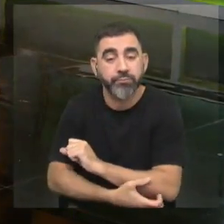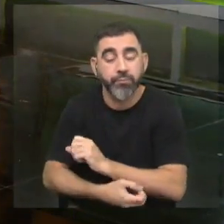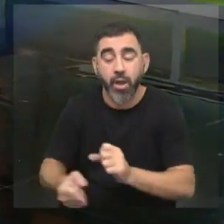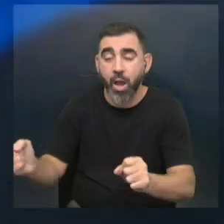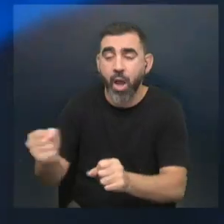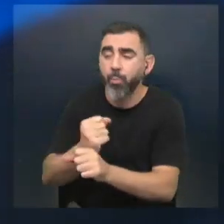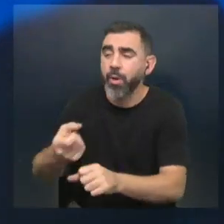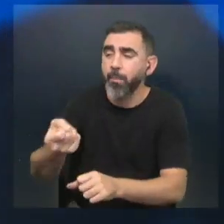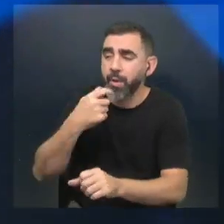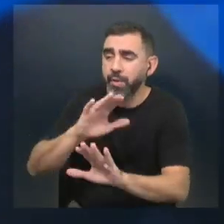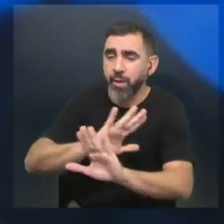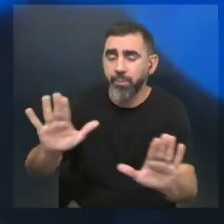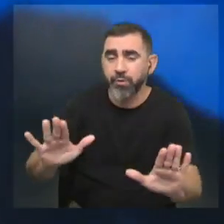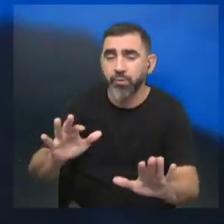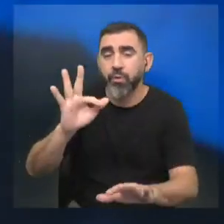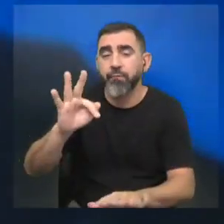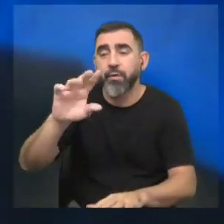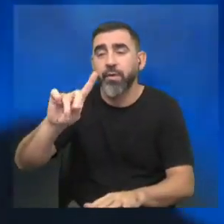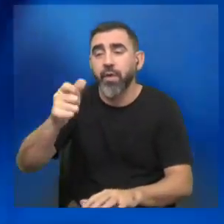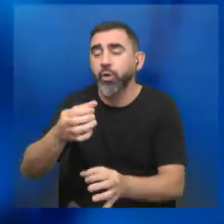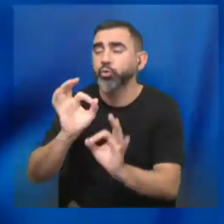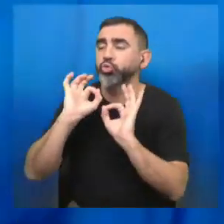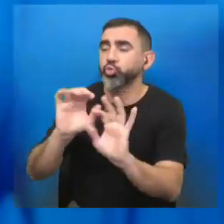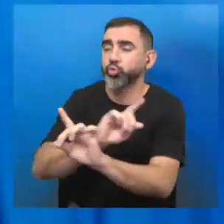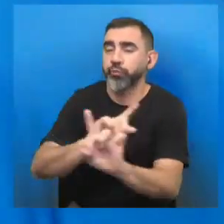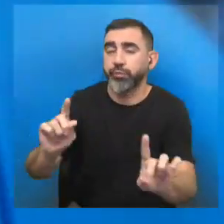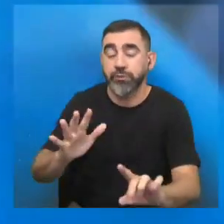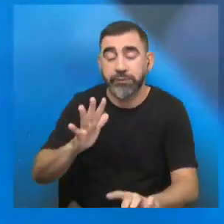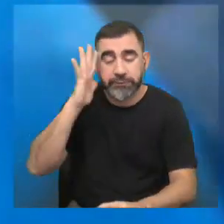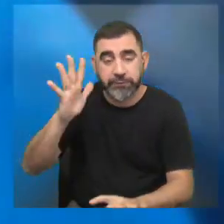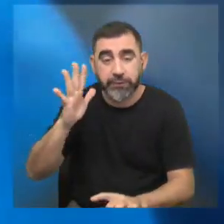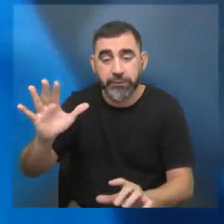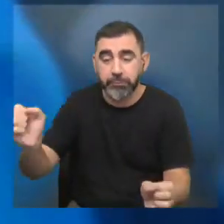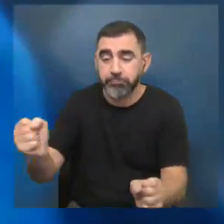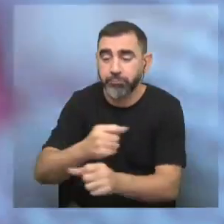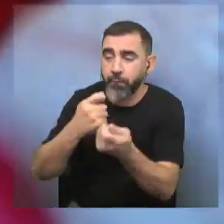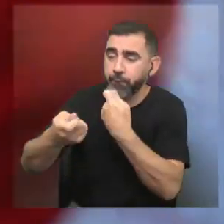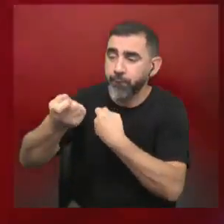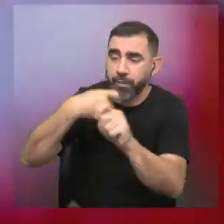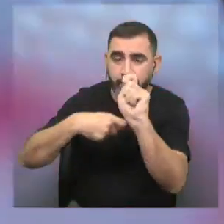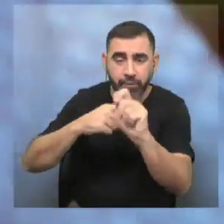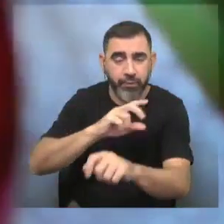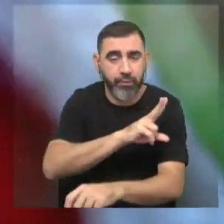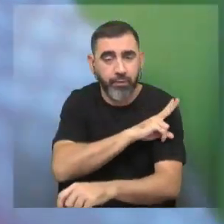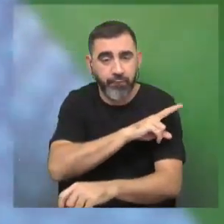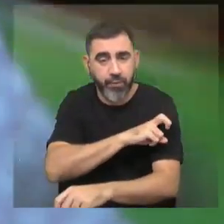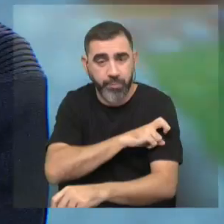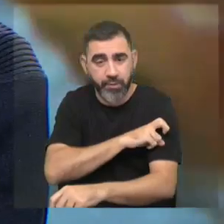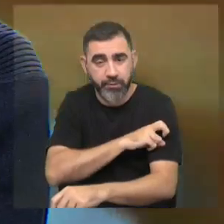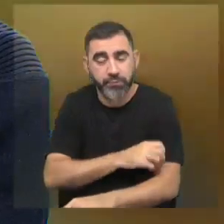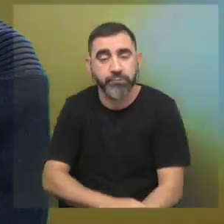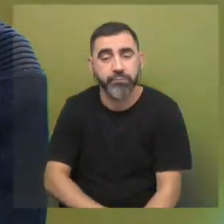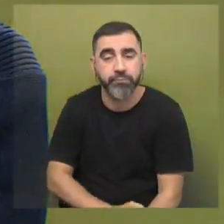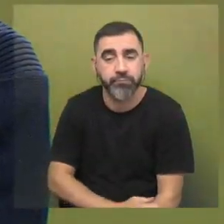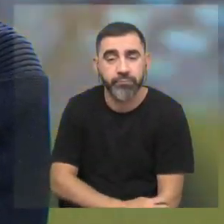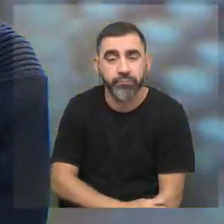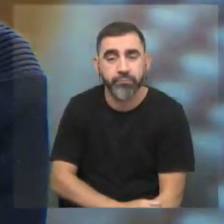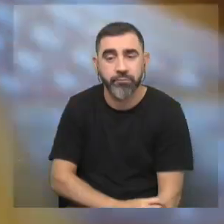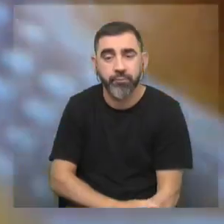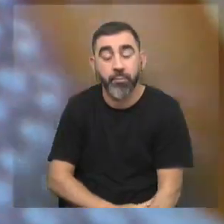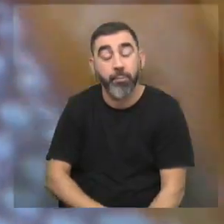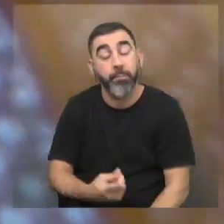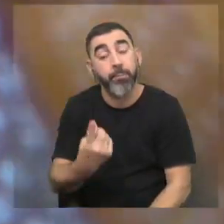sistemas dulceacuícolas, que son también los que más estudiamos dentro de nuestro laboratorio. Nosotros nos enfocamos en cianobacterias